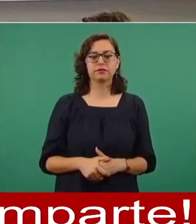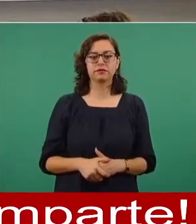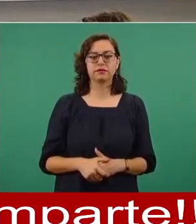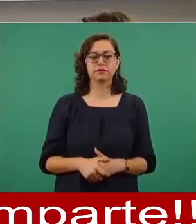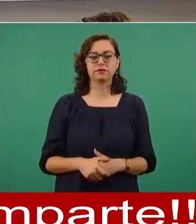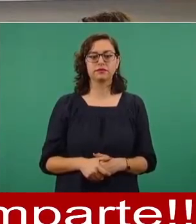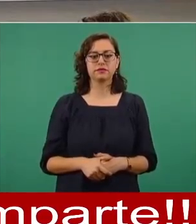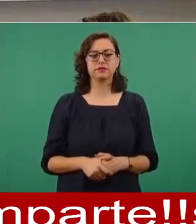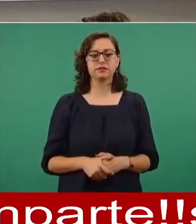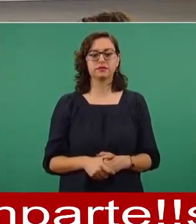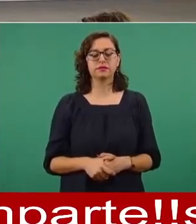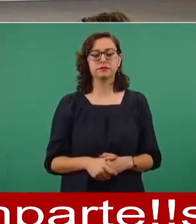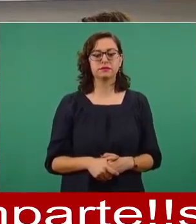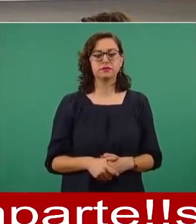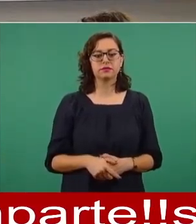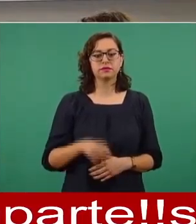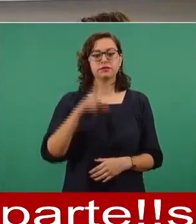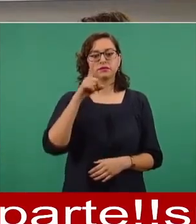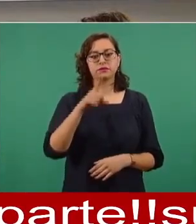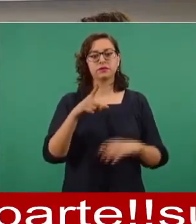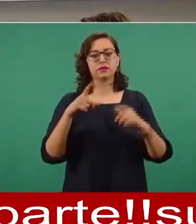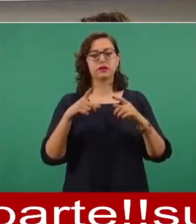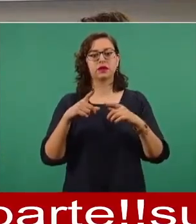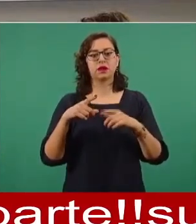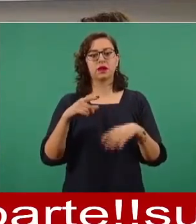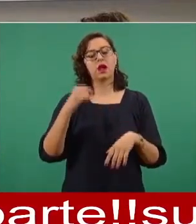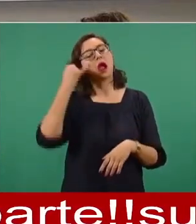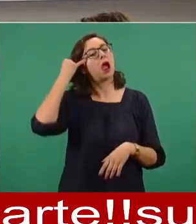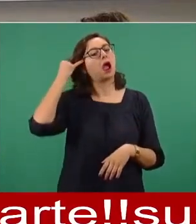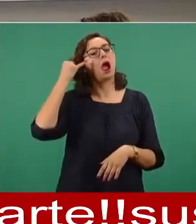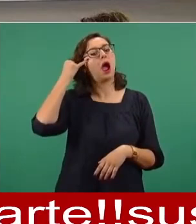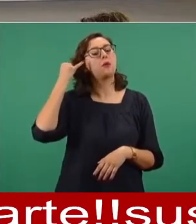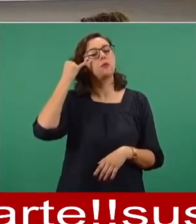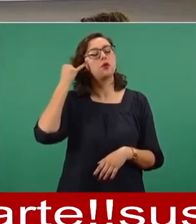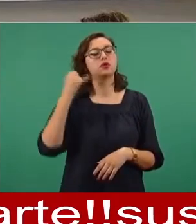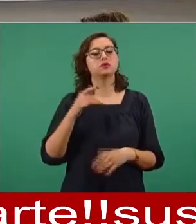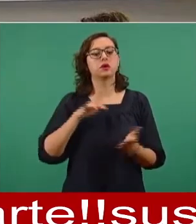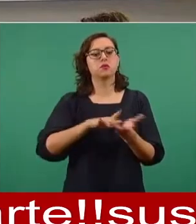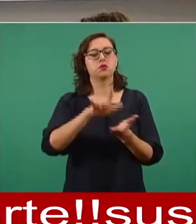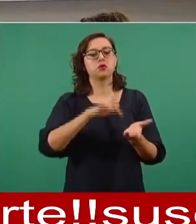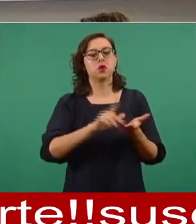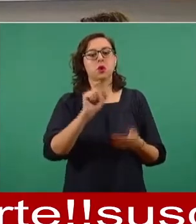Primer ministro de Japón. 29 de aprobación.